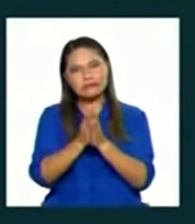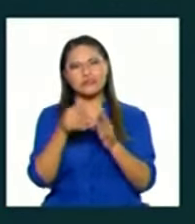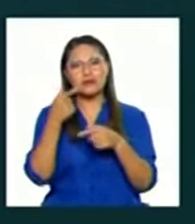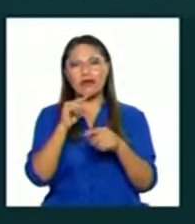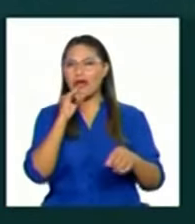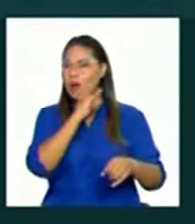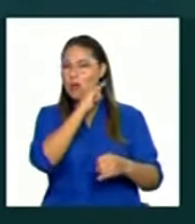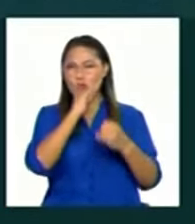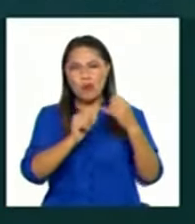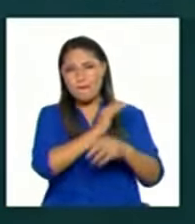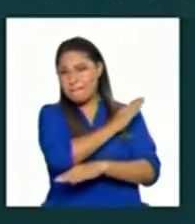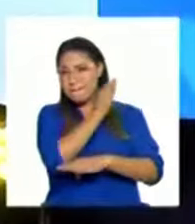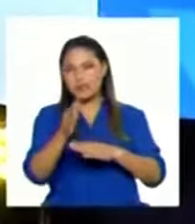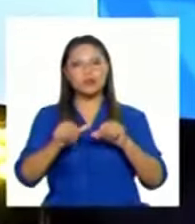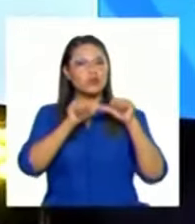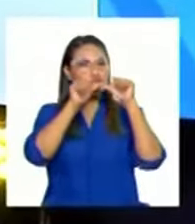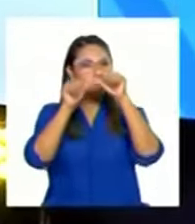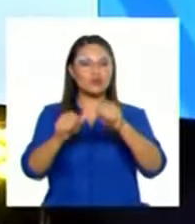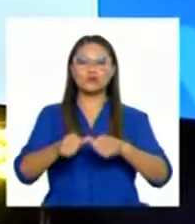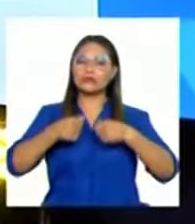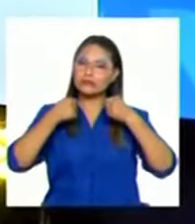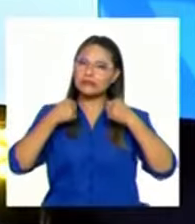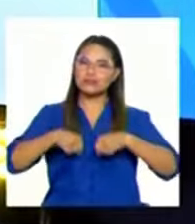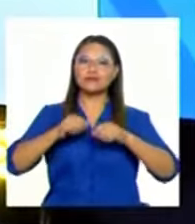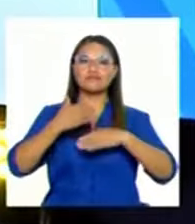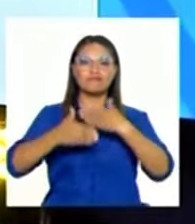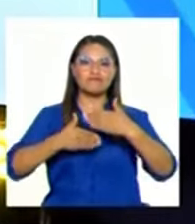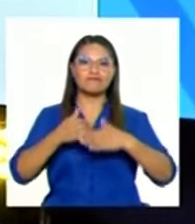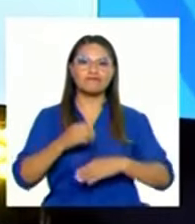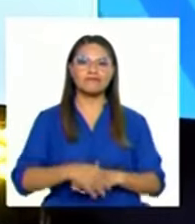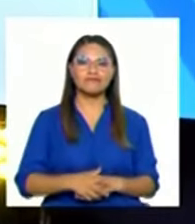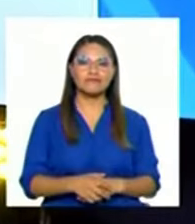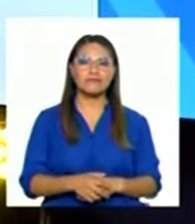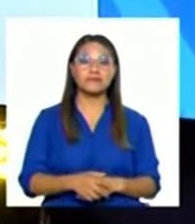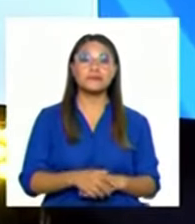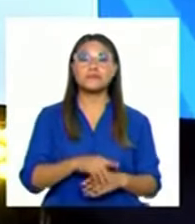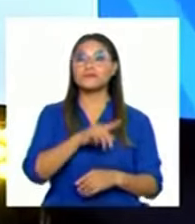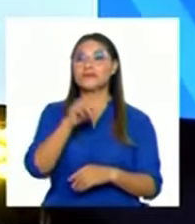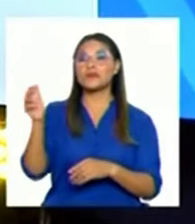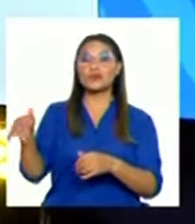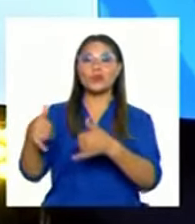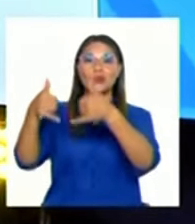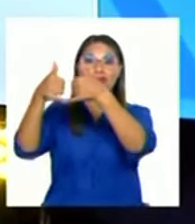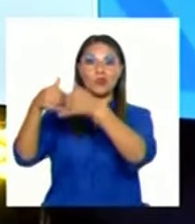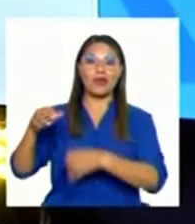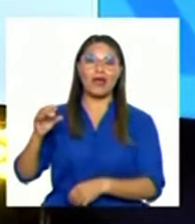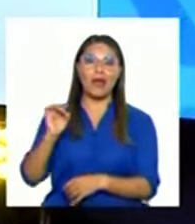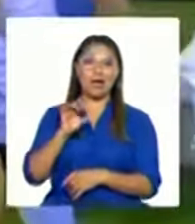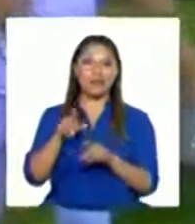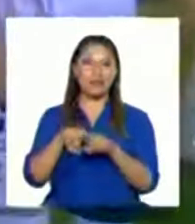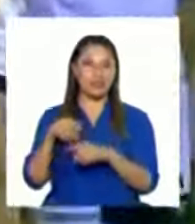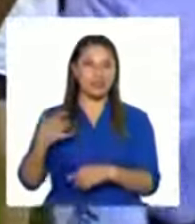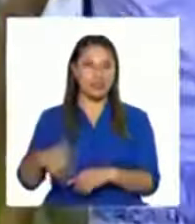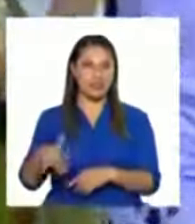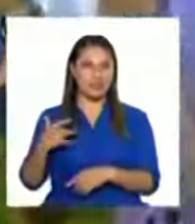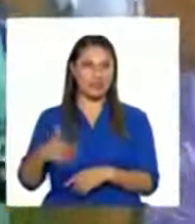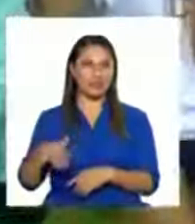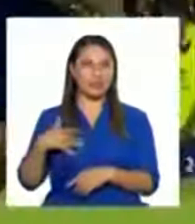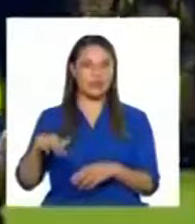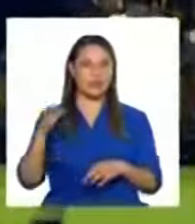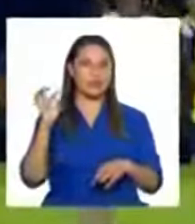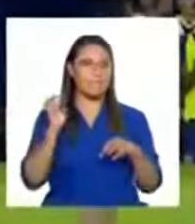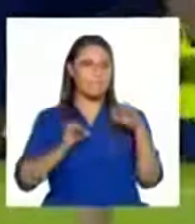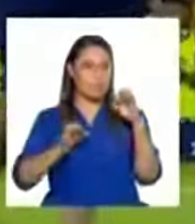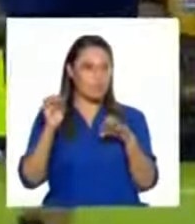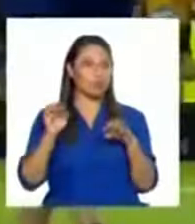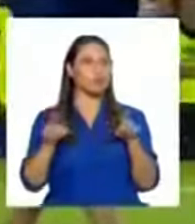hasta la última fecha vamos a dar todo de nosotros. Confíen. Y ahora vayamos con la Copa de la Liga Argentina, partido entonces que se ha desarrollado también el